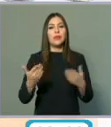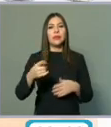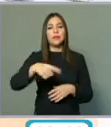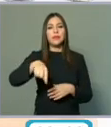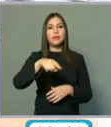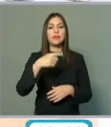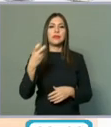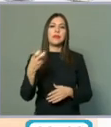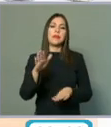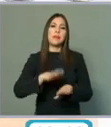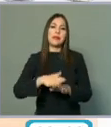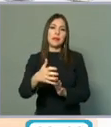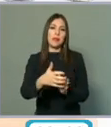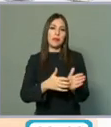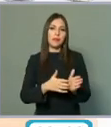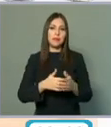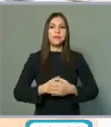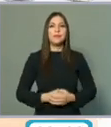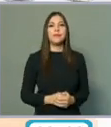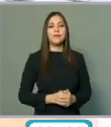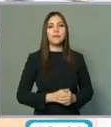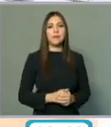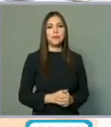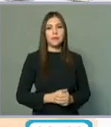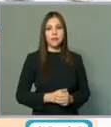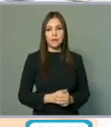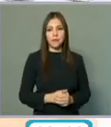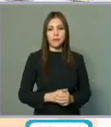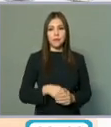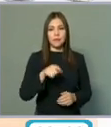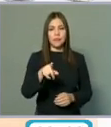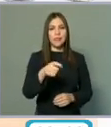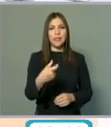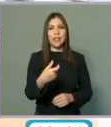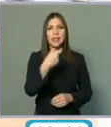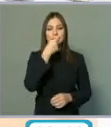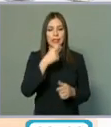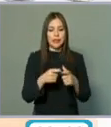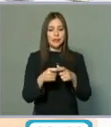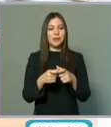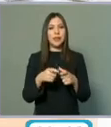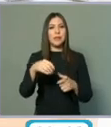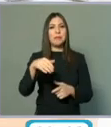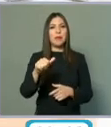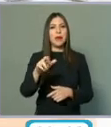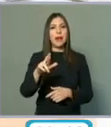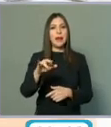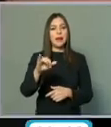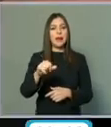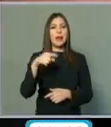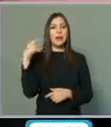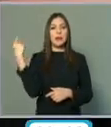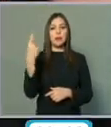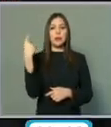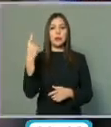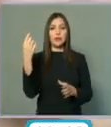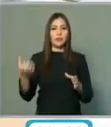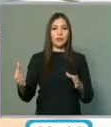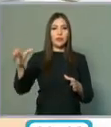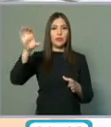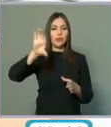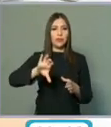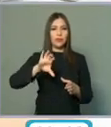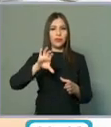esto Vamos a empezar, ¿ok? Vamos a Sí, empezar. vamos a empezar, exacto, Sí. mi Pam. Tenemos las galletas tipo María. Lo que vamos a hacer va a ser en una licuadora las vamos